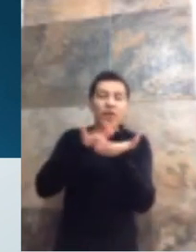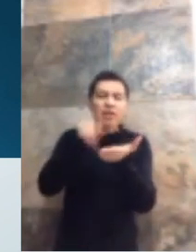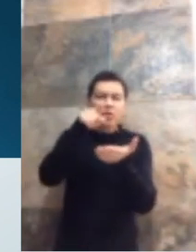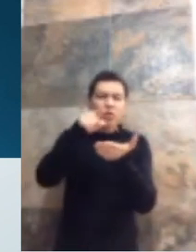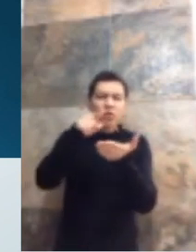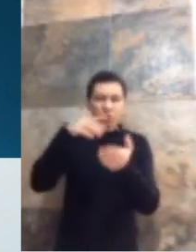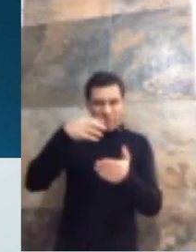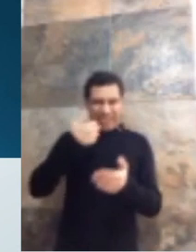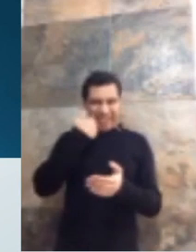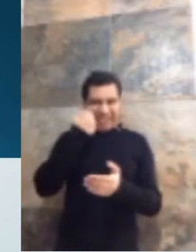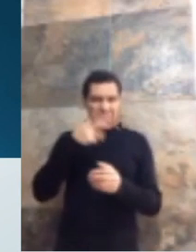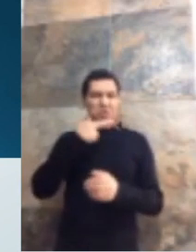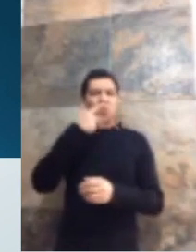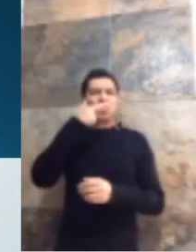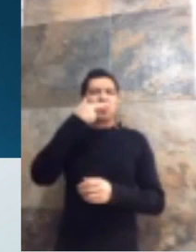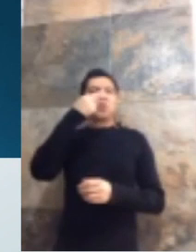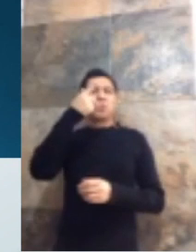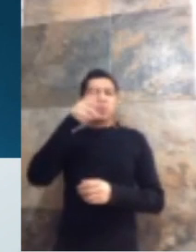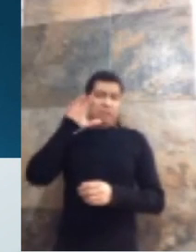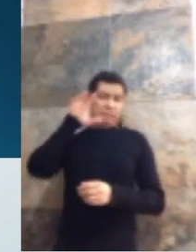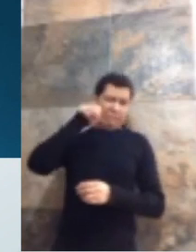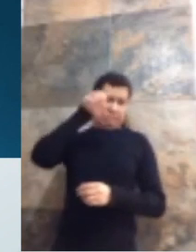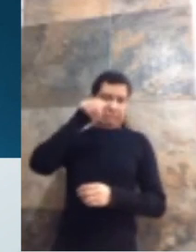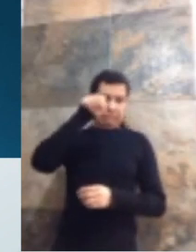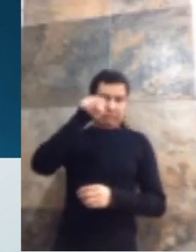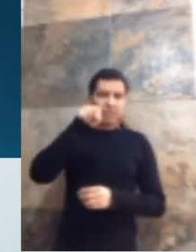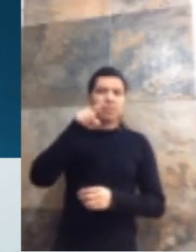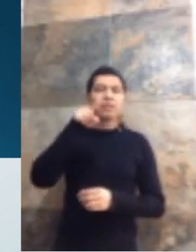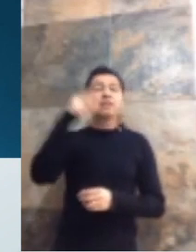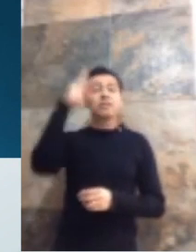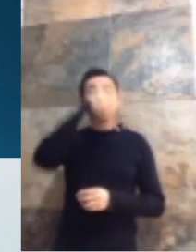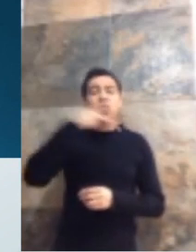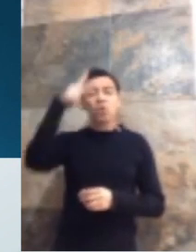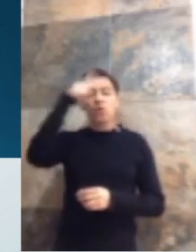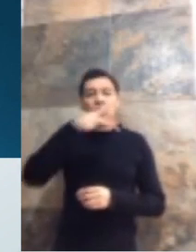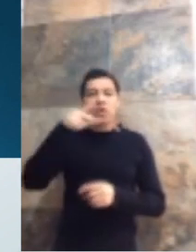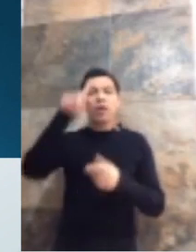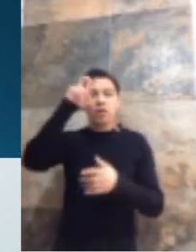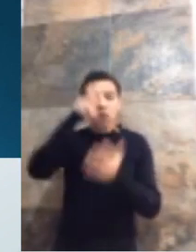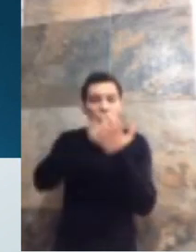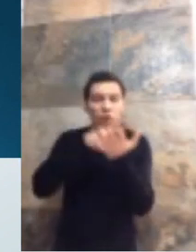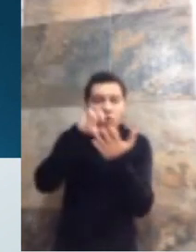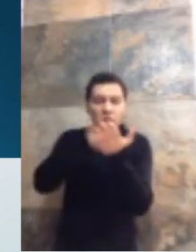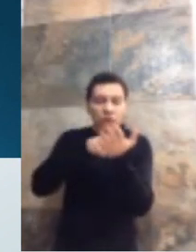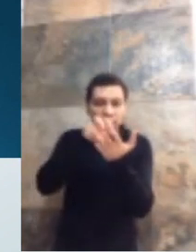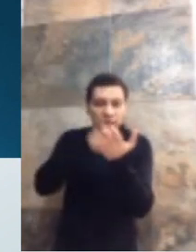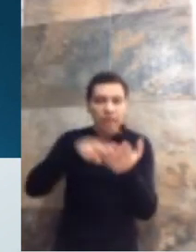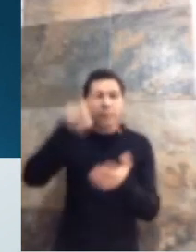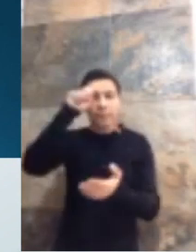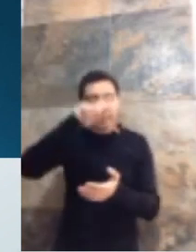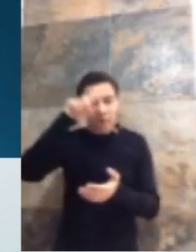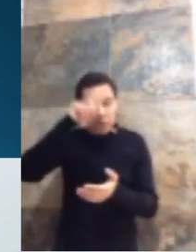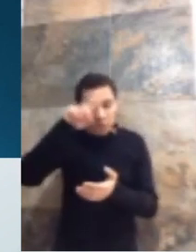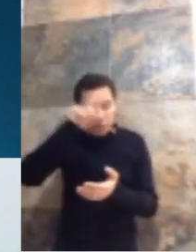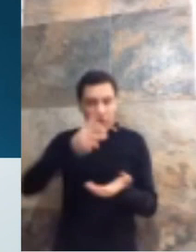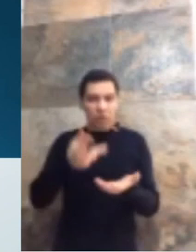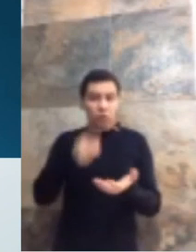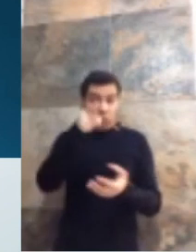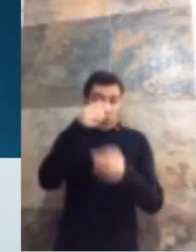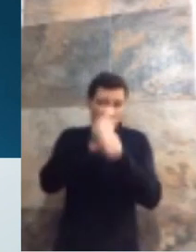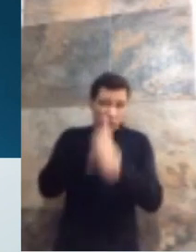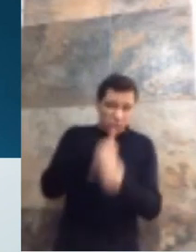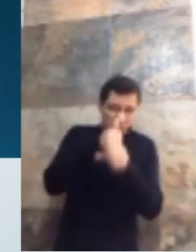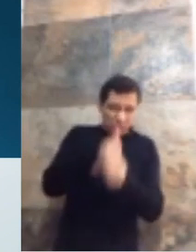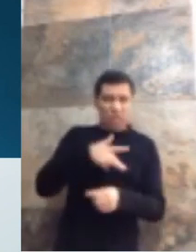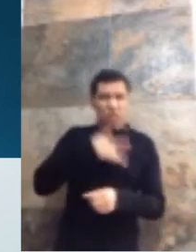nos dice qué le está haciendo falta, la persona nos dice qué lo está haciendo sufrir, cuáles son las cosas que no le dejan